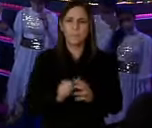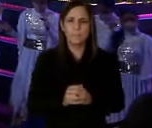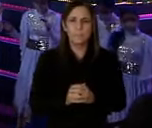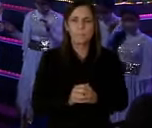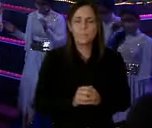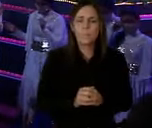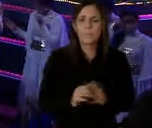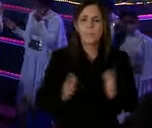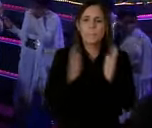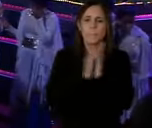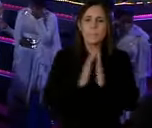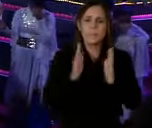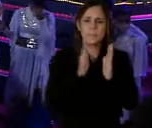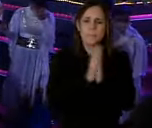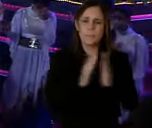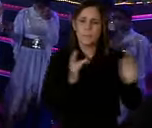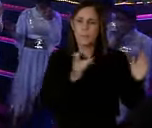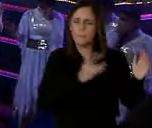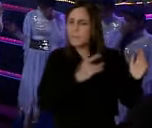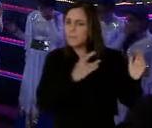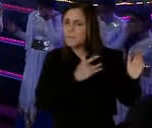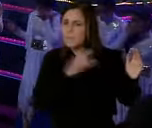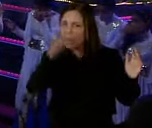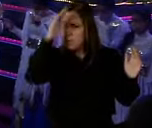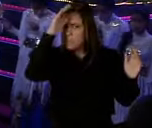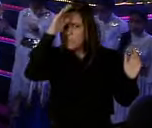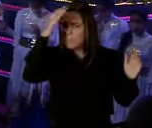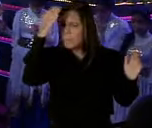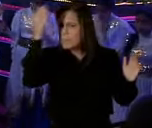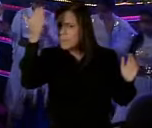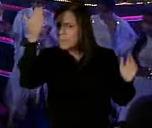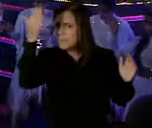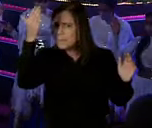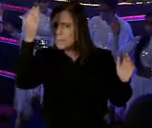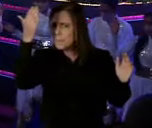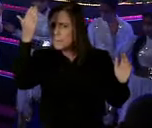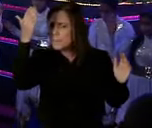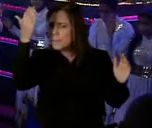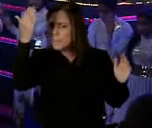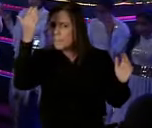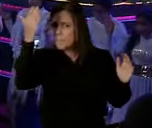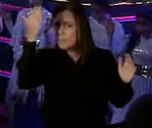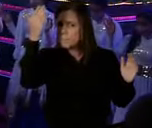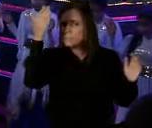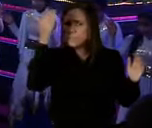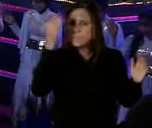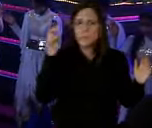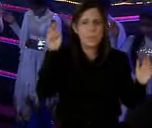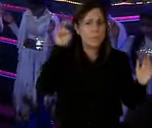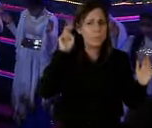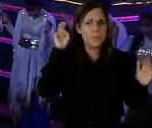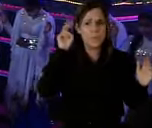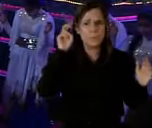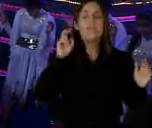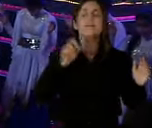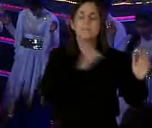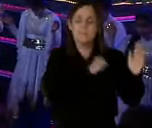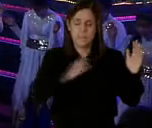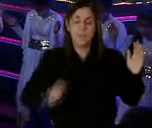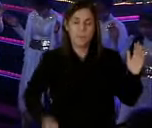corazón, Padre, te pido que tú ahora mismo las contestes en este momento. Señor, que